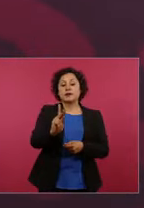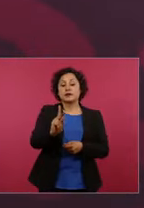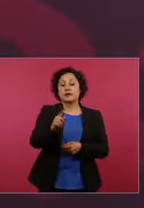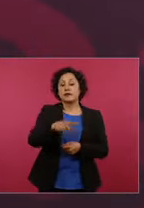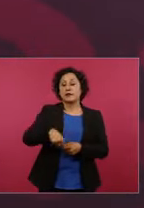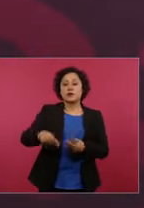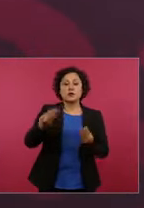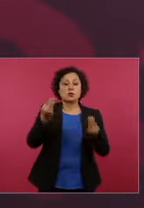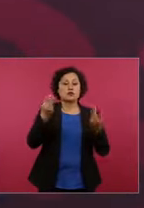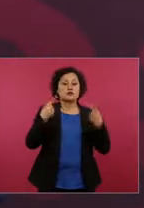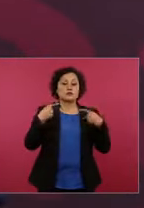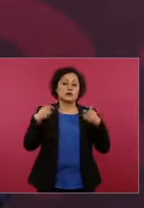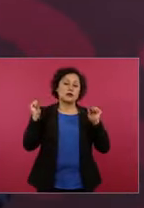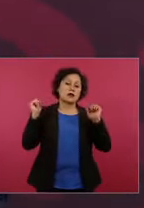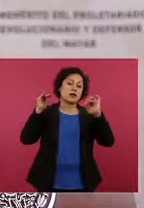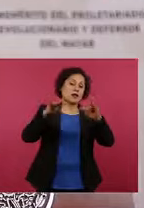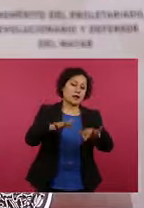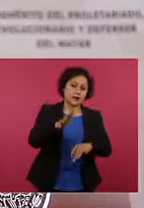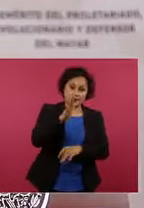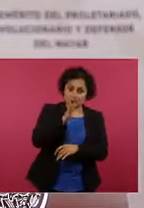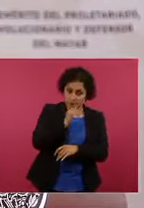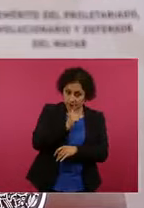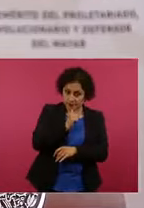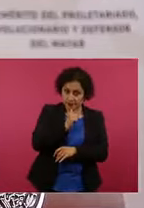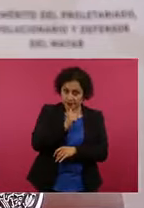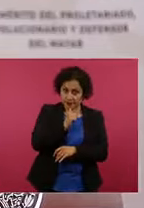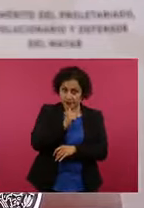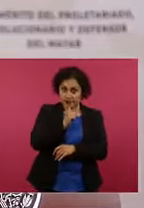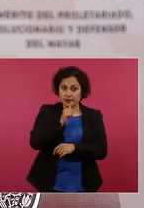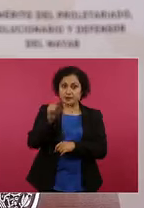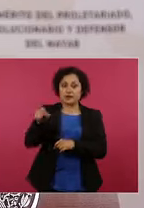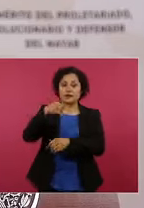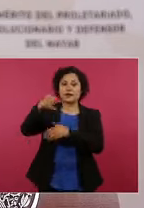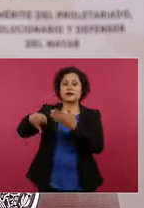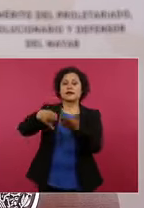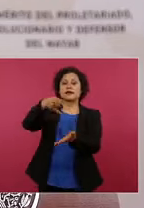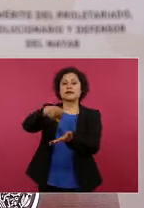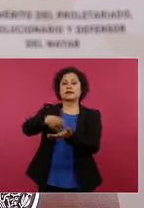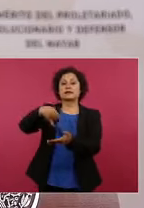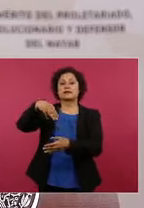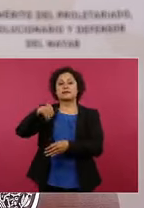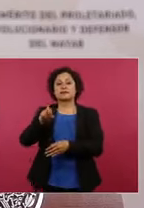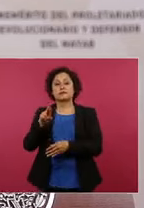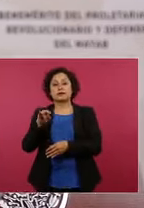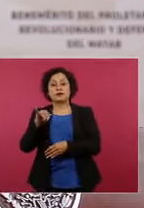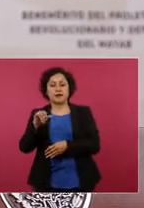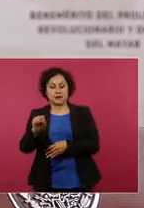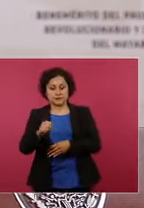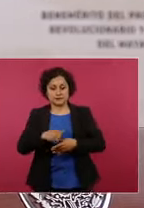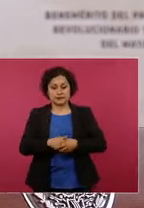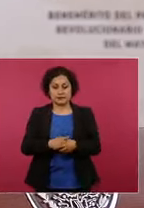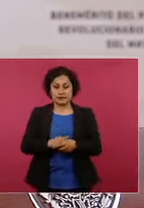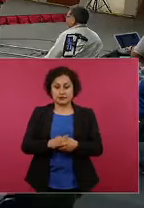vaya mucha gente. De acuerdo. Va a ser en las Islas Marías. Muy bien, señor.